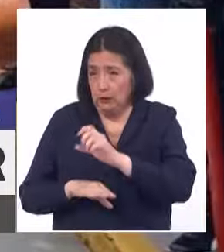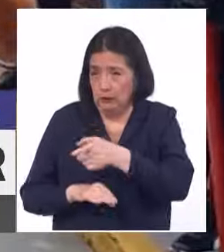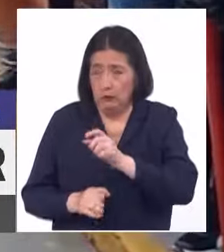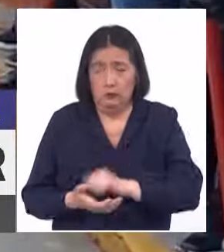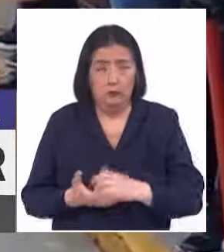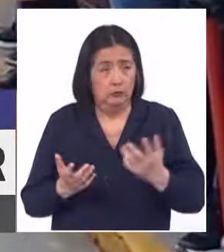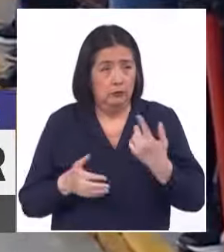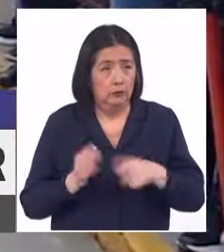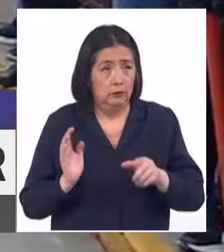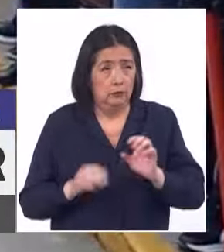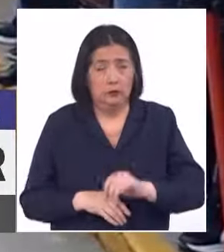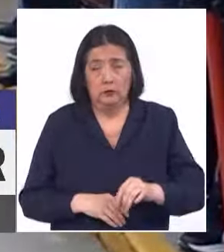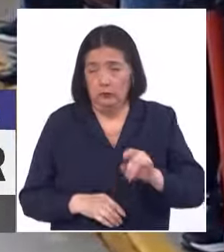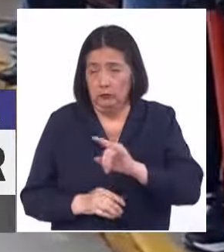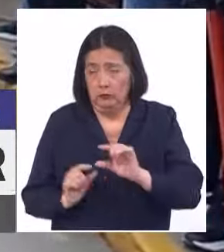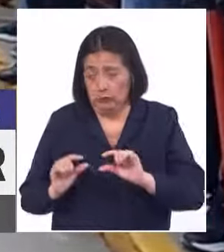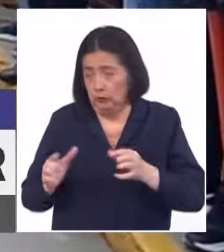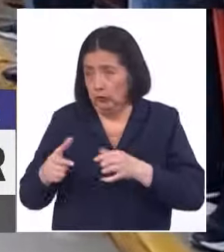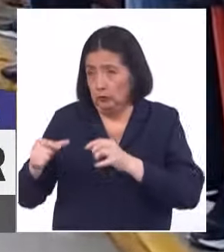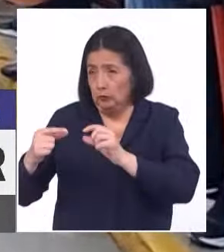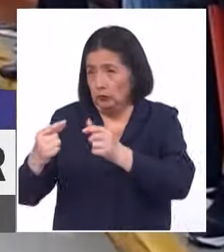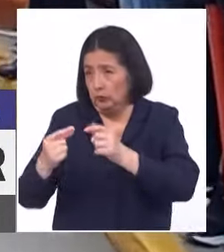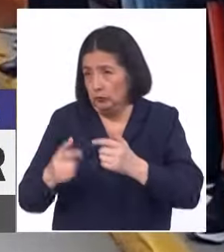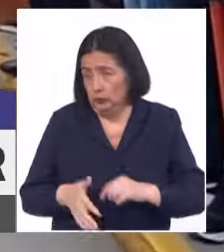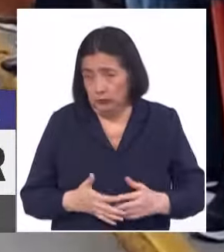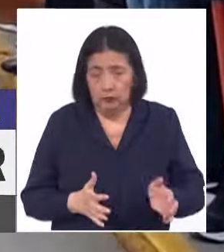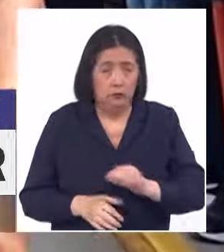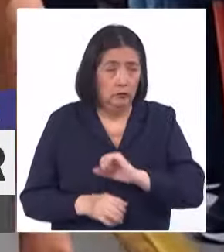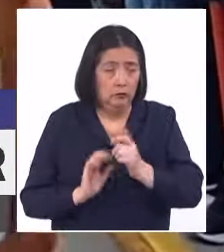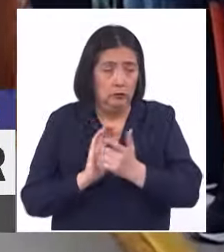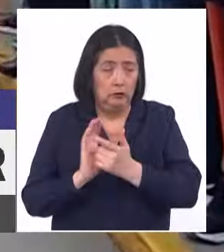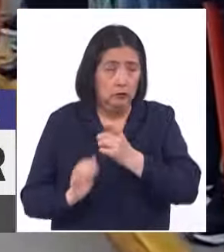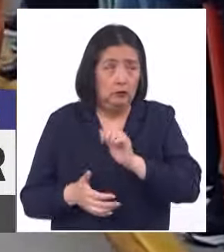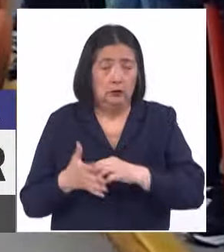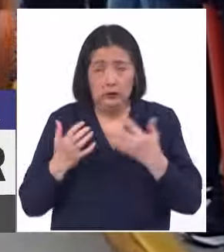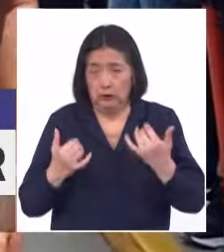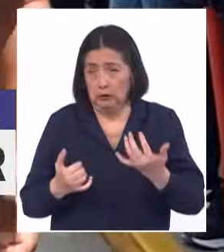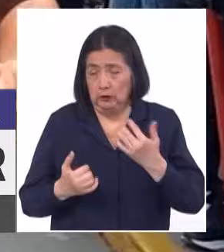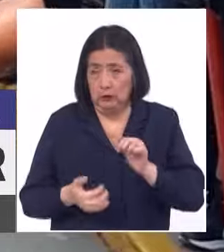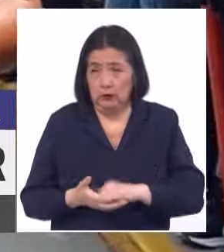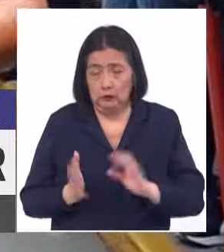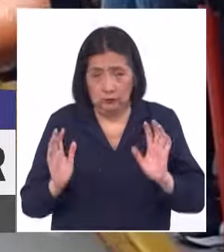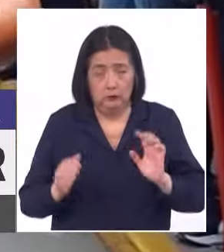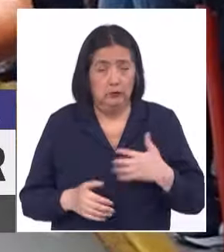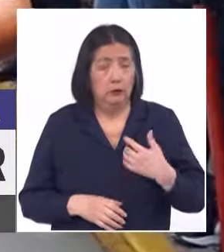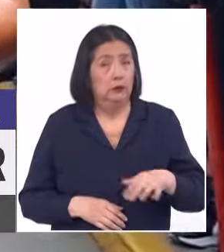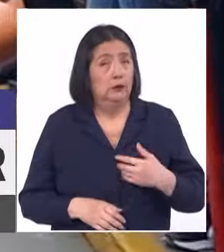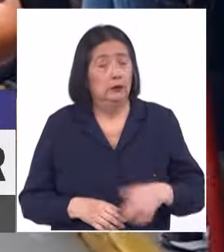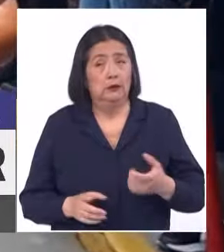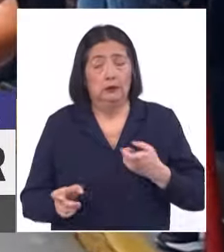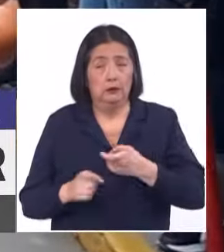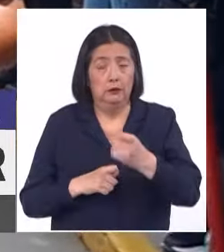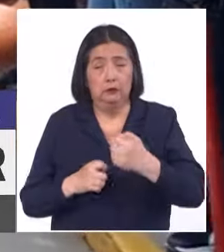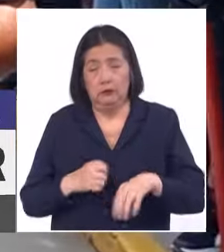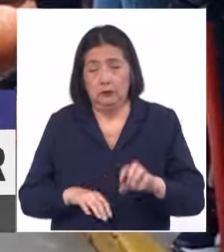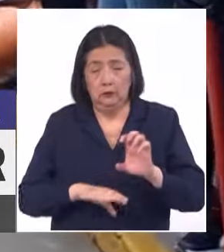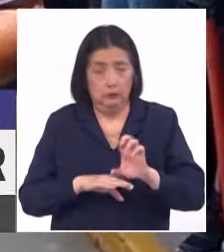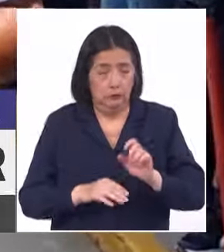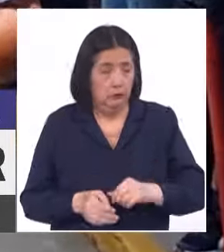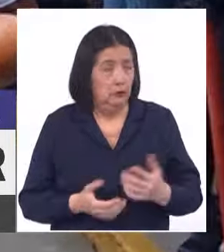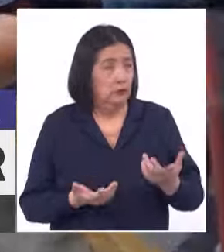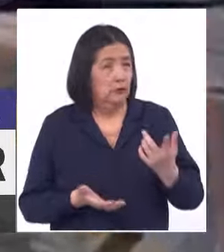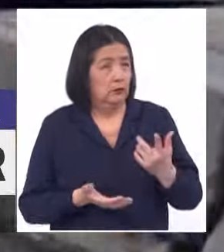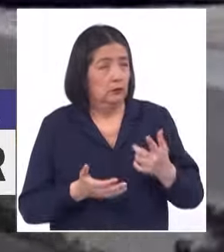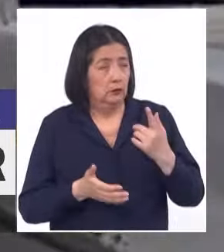Ecuador para que sean utilizados por todas estas organizaciones criminales que en estos momentos están desangrando Ecuador. John, ¿cuál